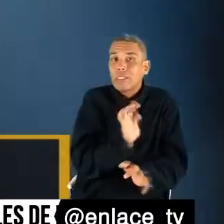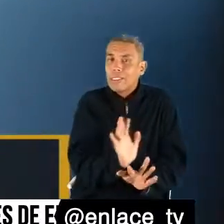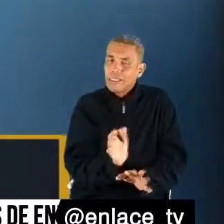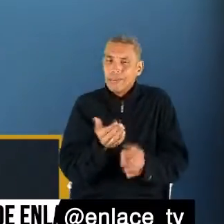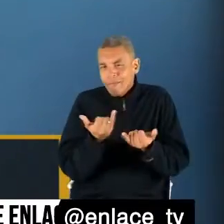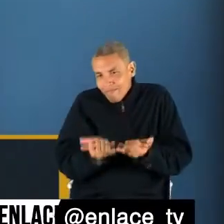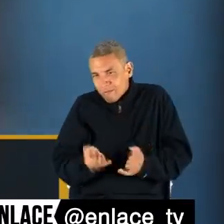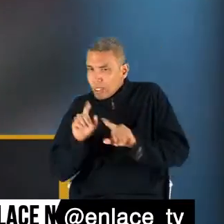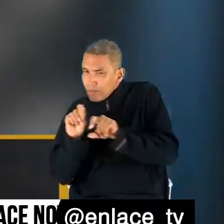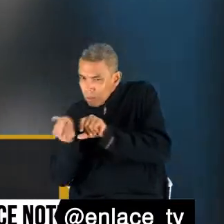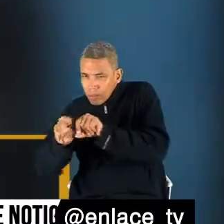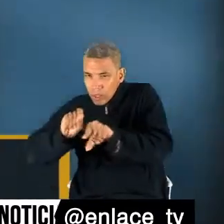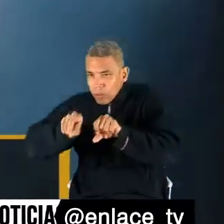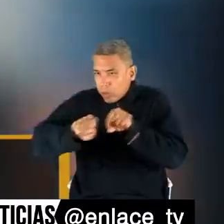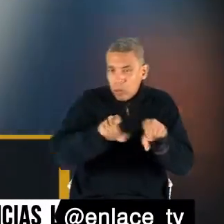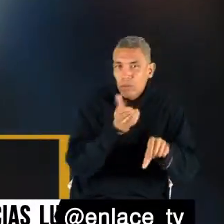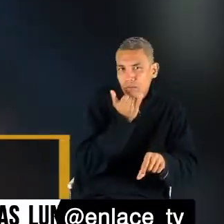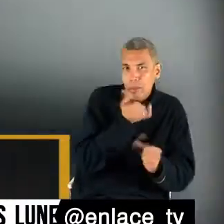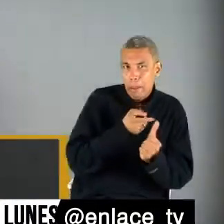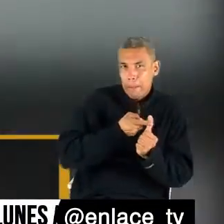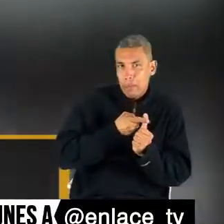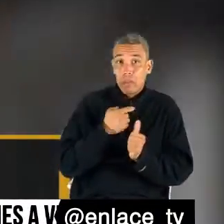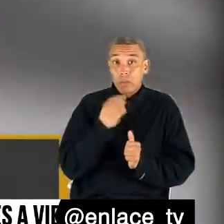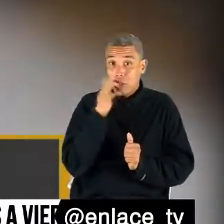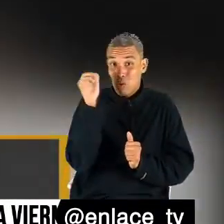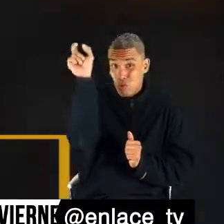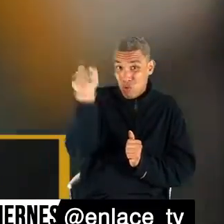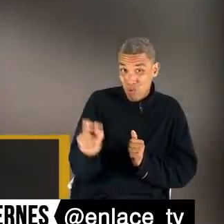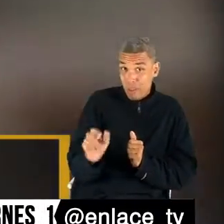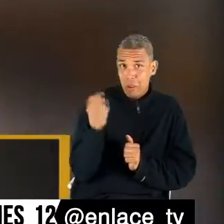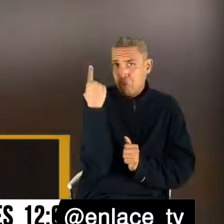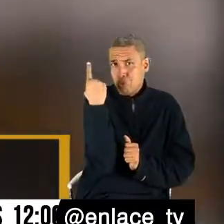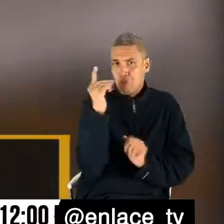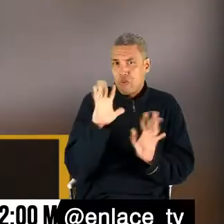investigaciones. El piloto, que era